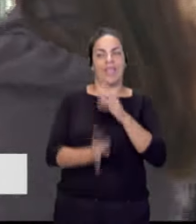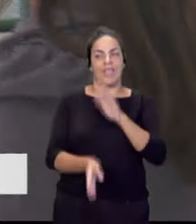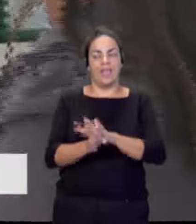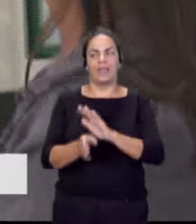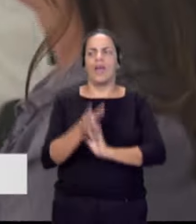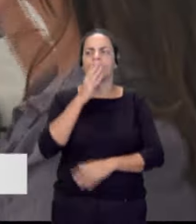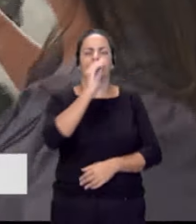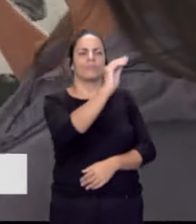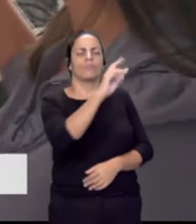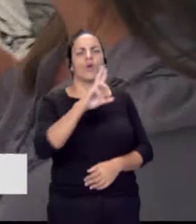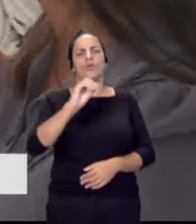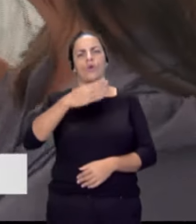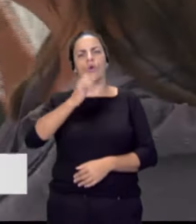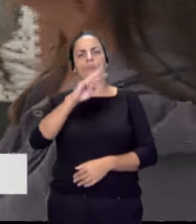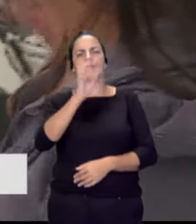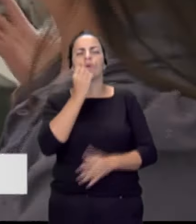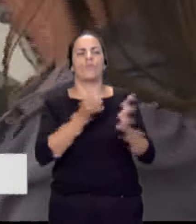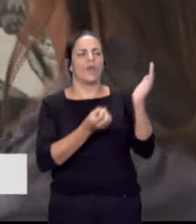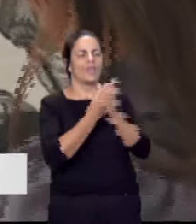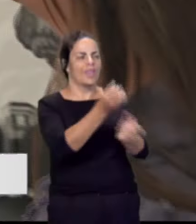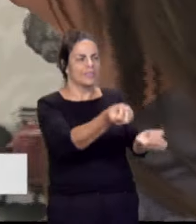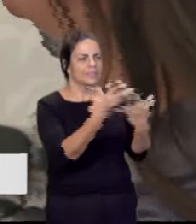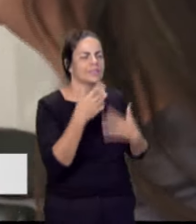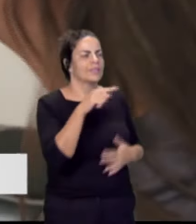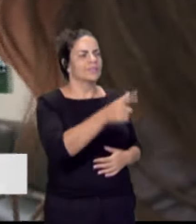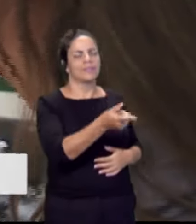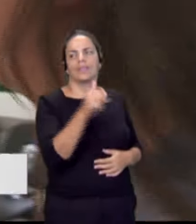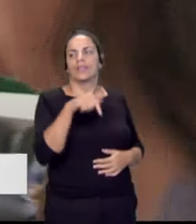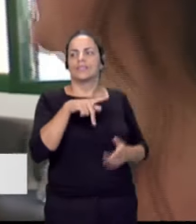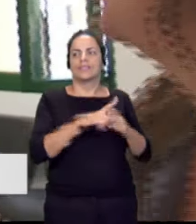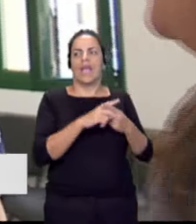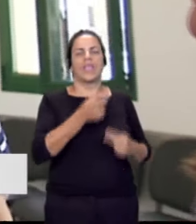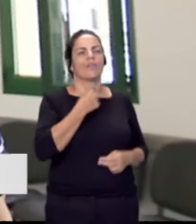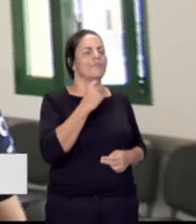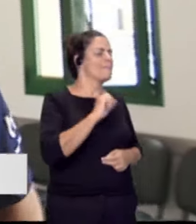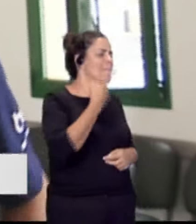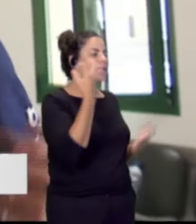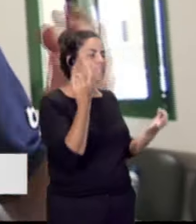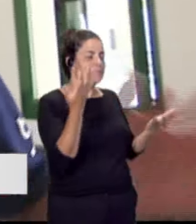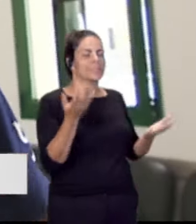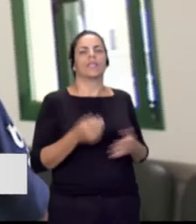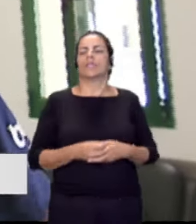preguntar, Roberto, buenos días, cuéntame, ¿qué es lo que más te está gustando de este taller? Pues sobre todo